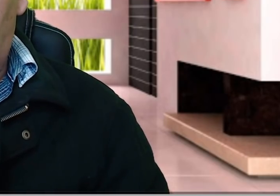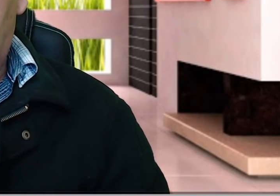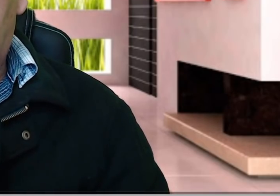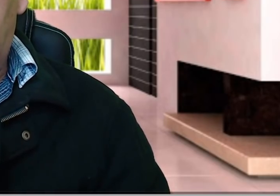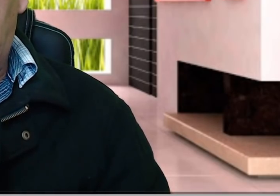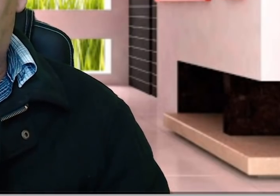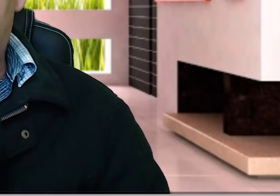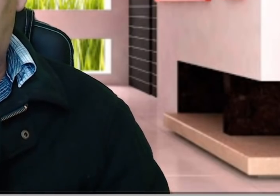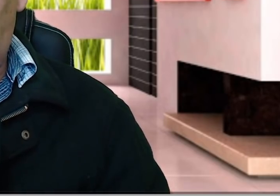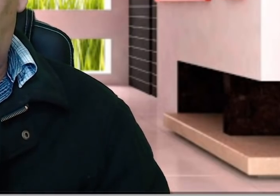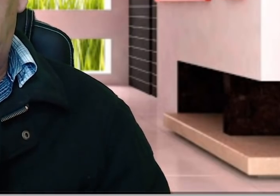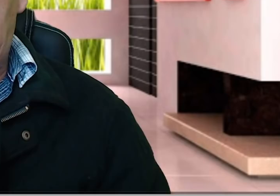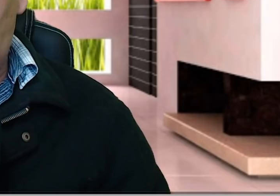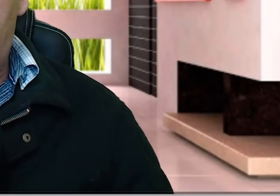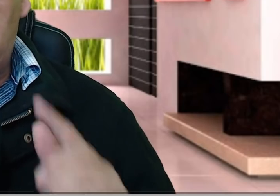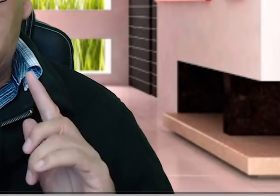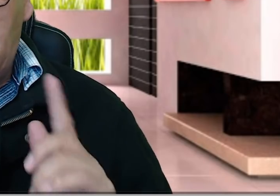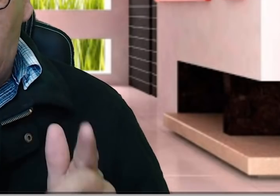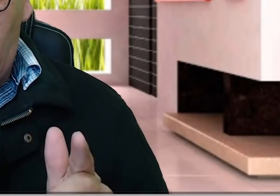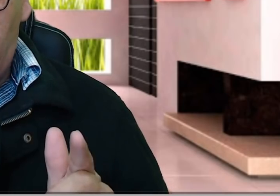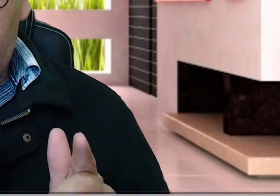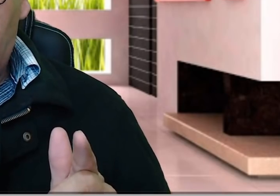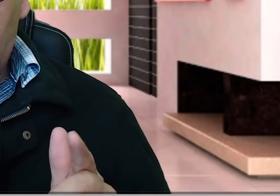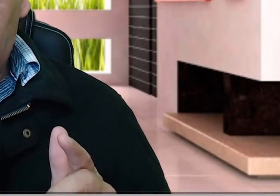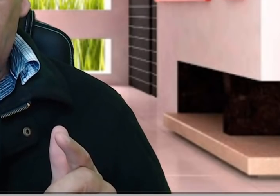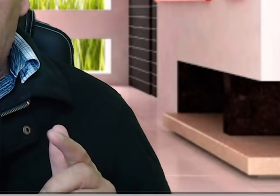Obrador y el Consejo Coordinador Empresarial.